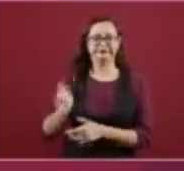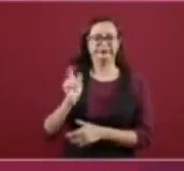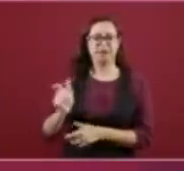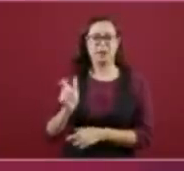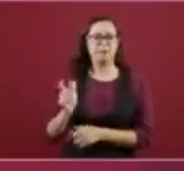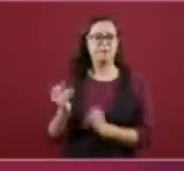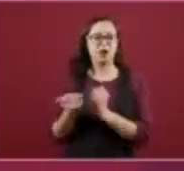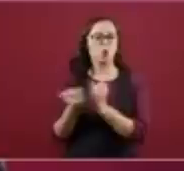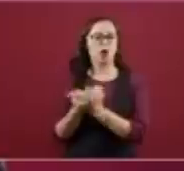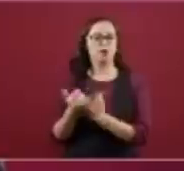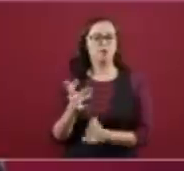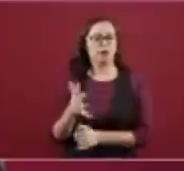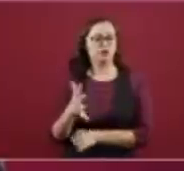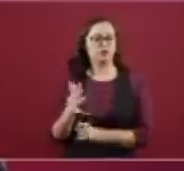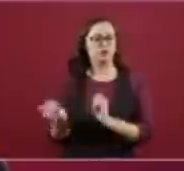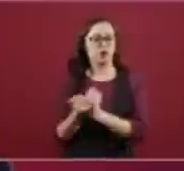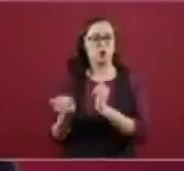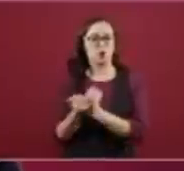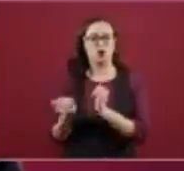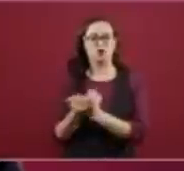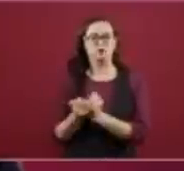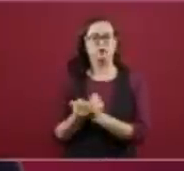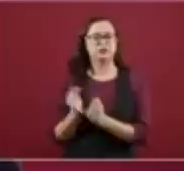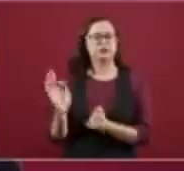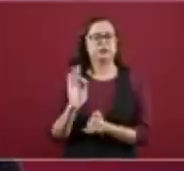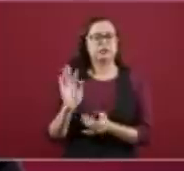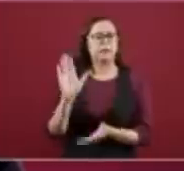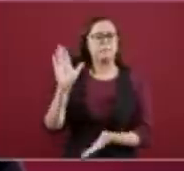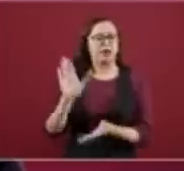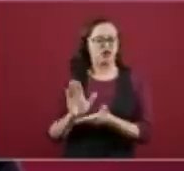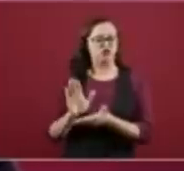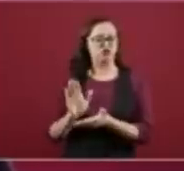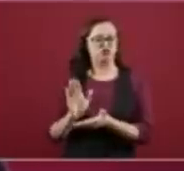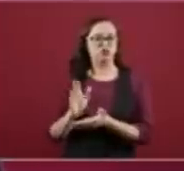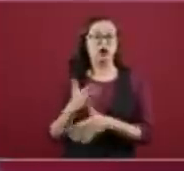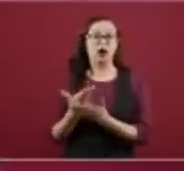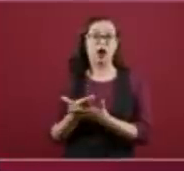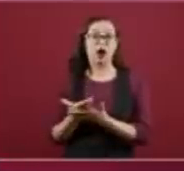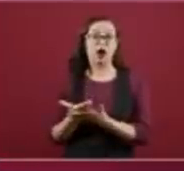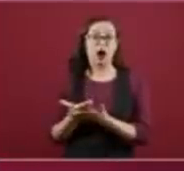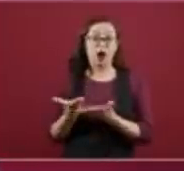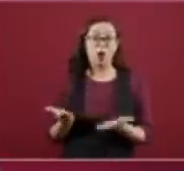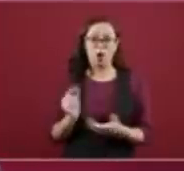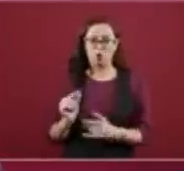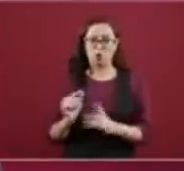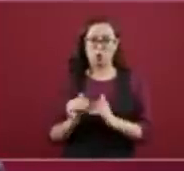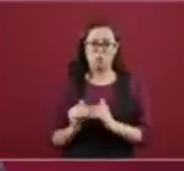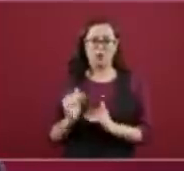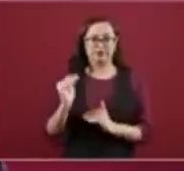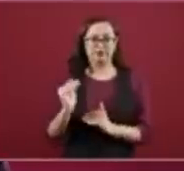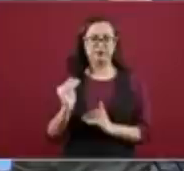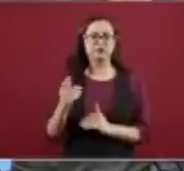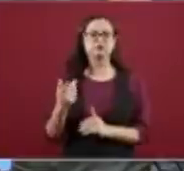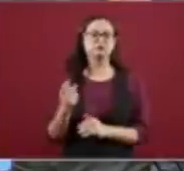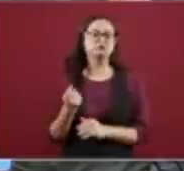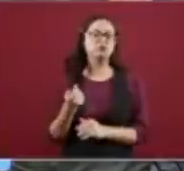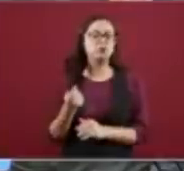parecida, un poco menos, ahora aumenta poco, pero hay un